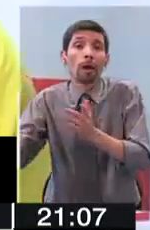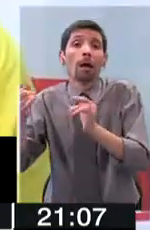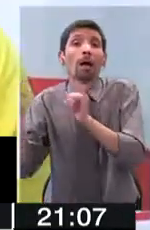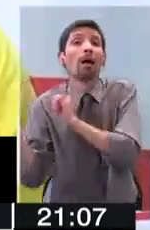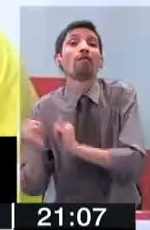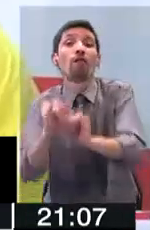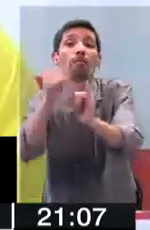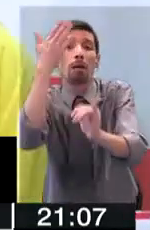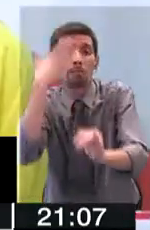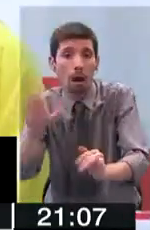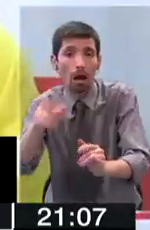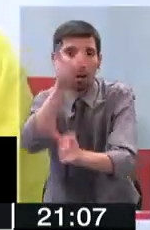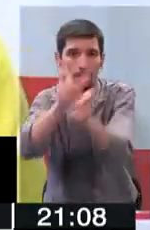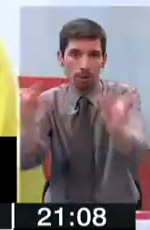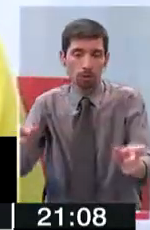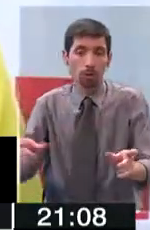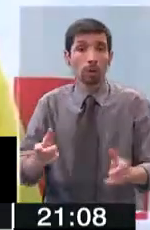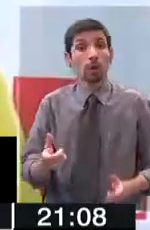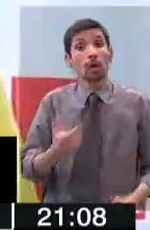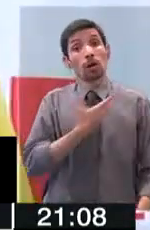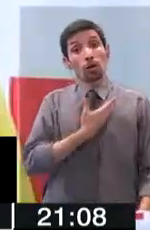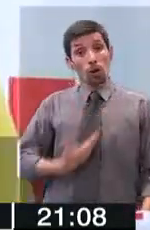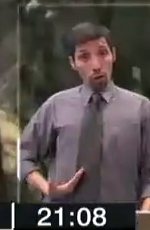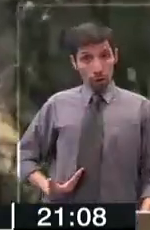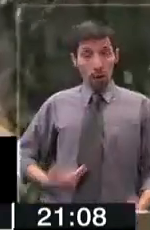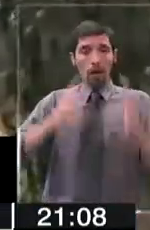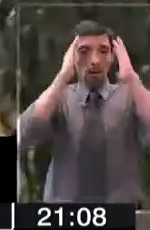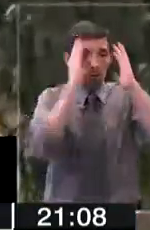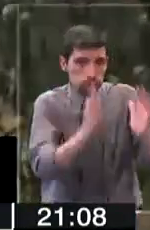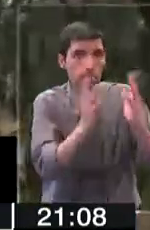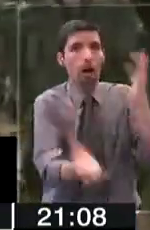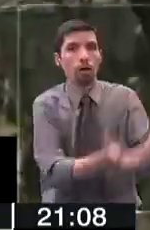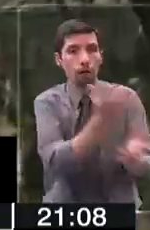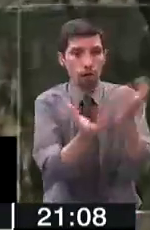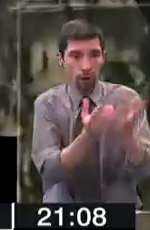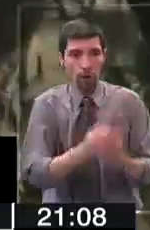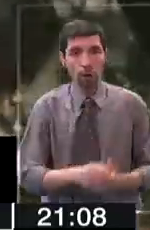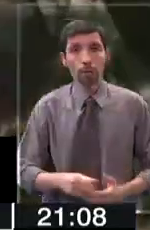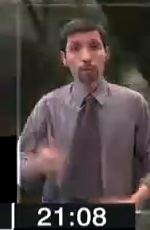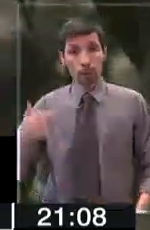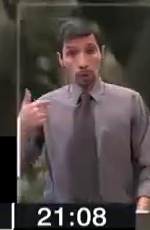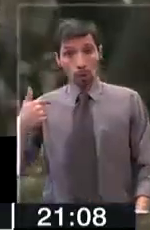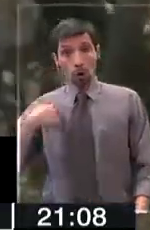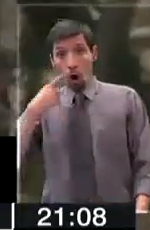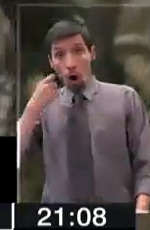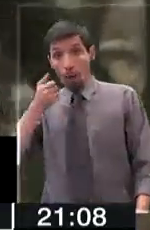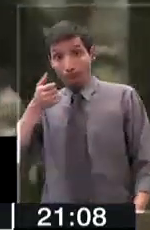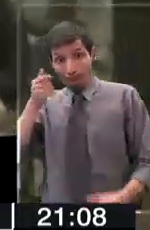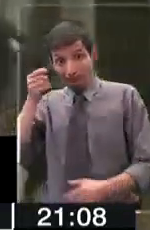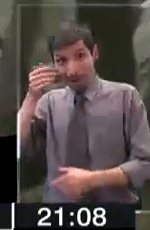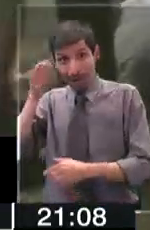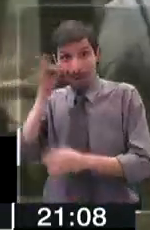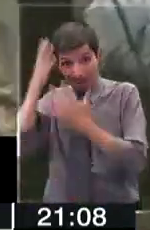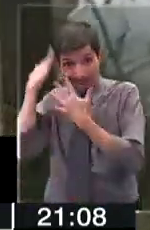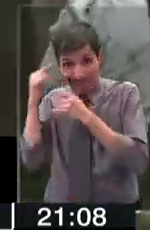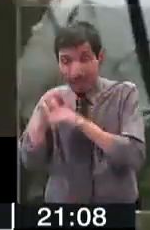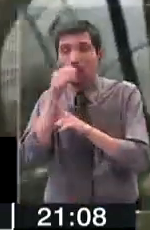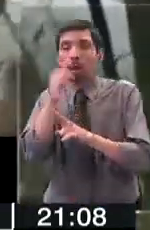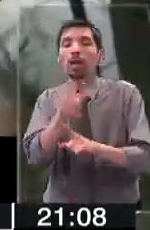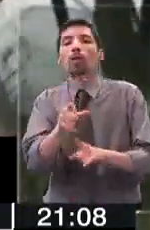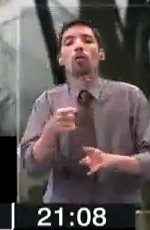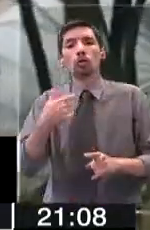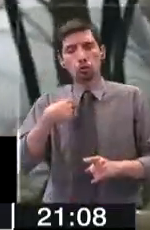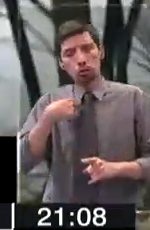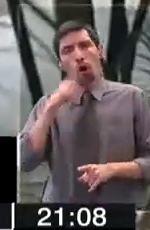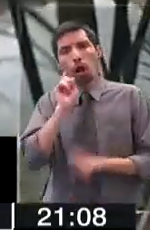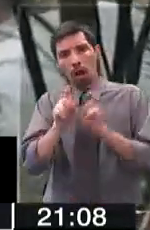gobierno está concentrado en esta batalla frontal contra el fuego. Yo hice una crítica en Facebook, a través de los mecanismos típicos de